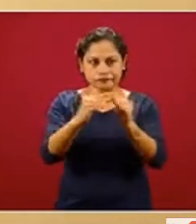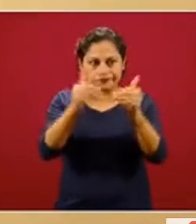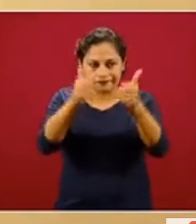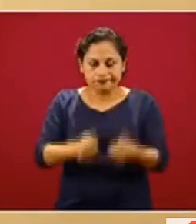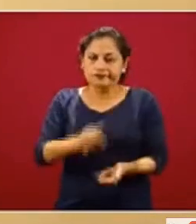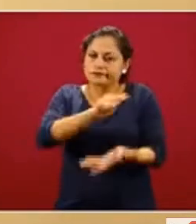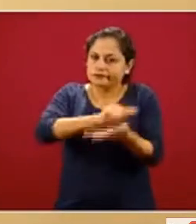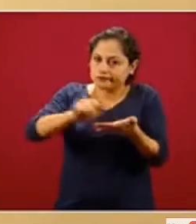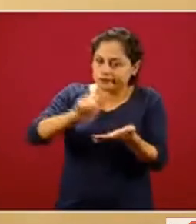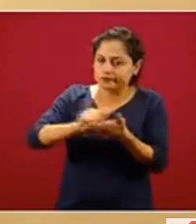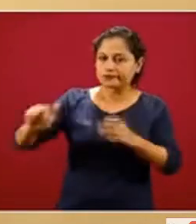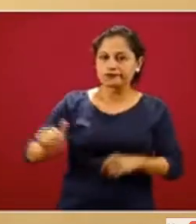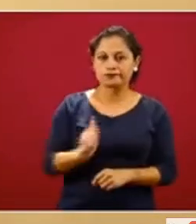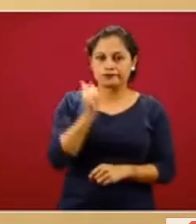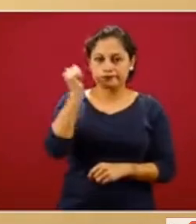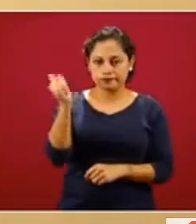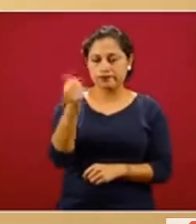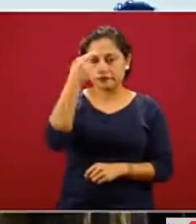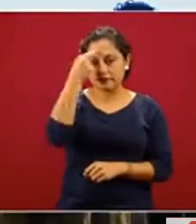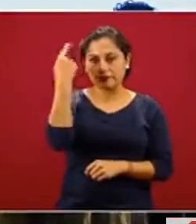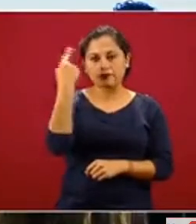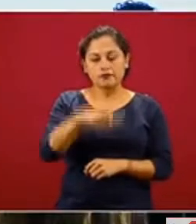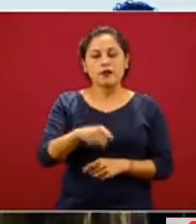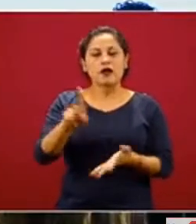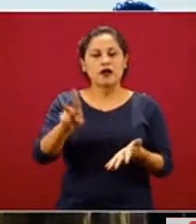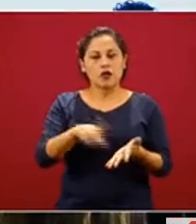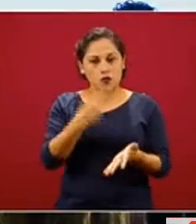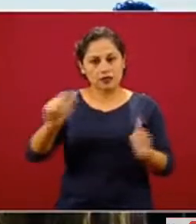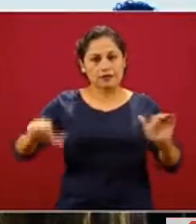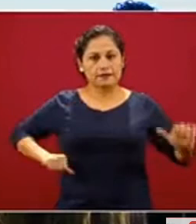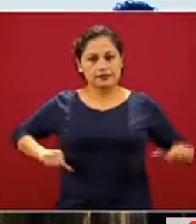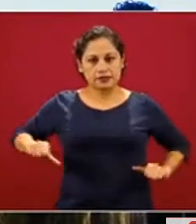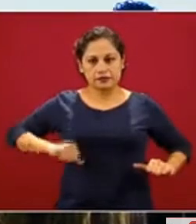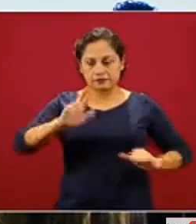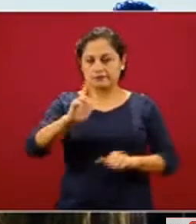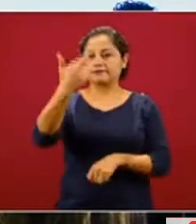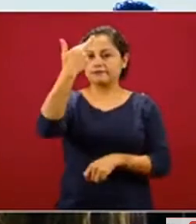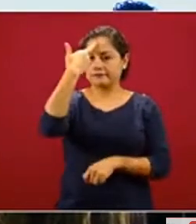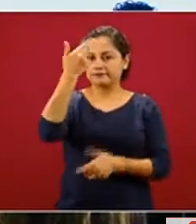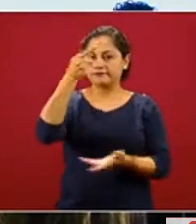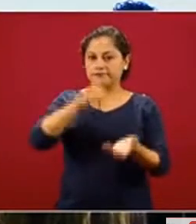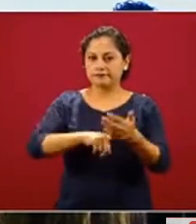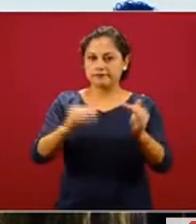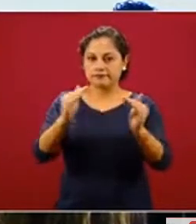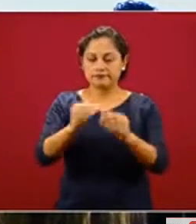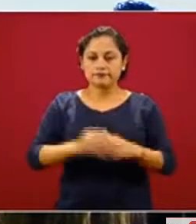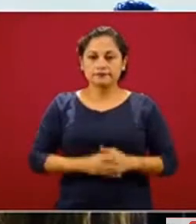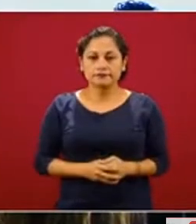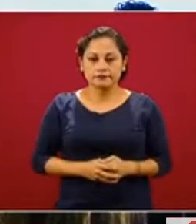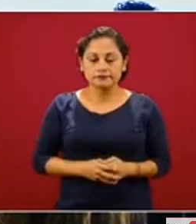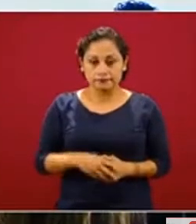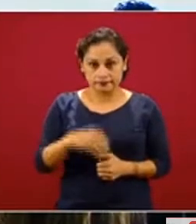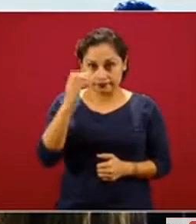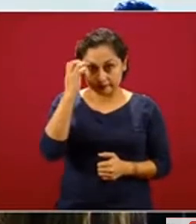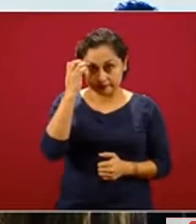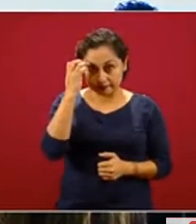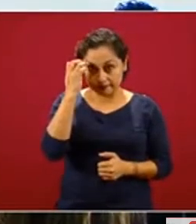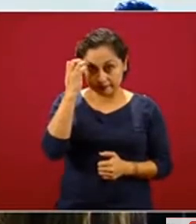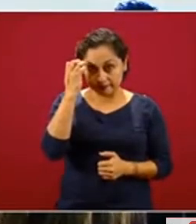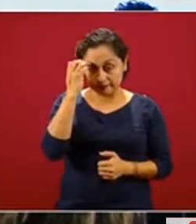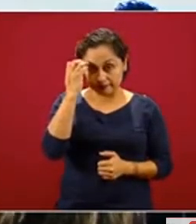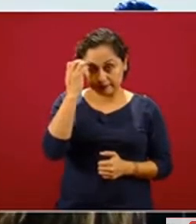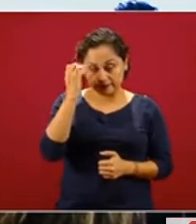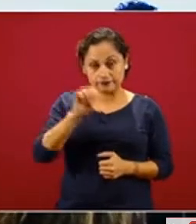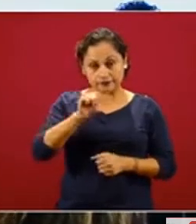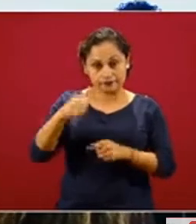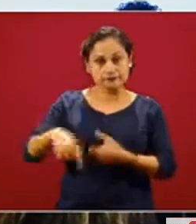tener en fortalecer estas acciones dentro de las casas. Principalmente la siguiente,